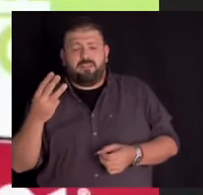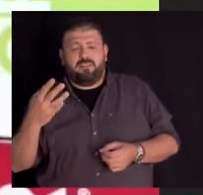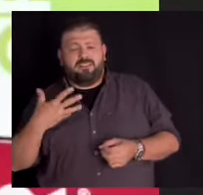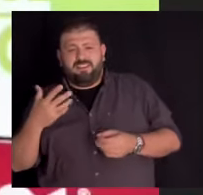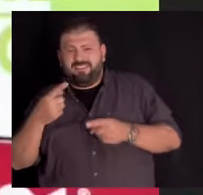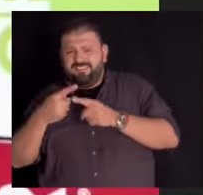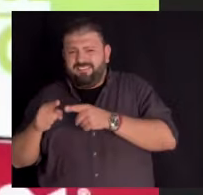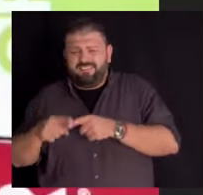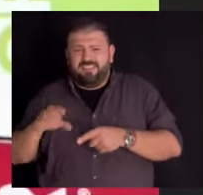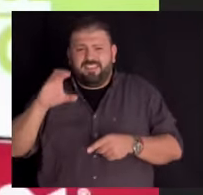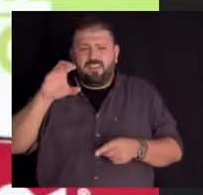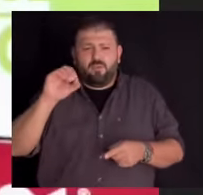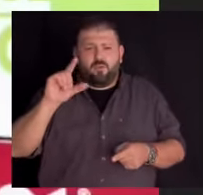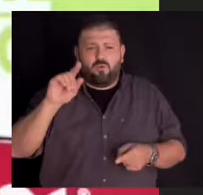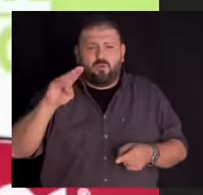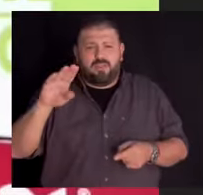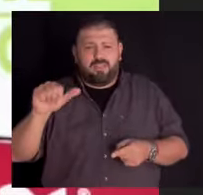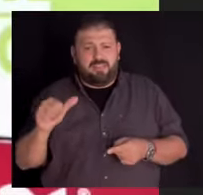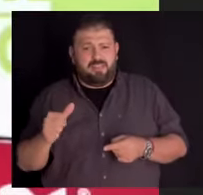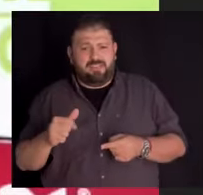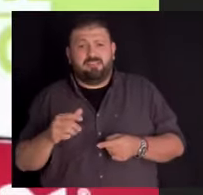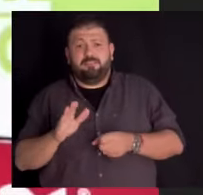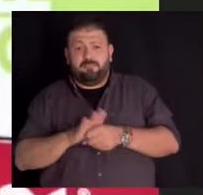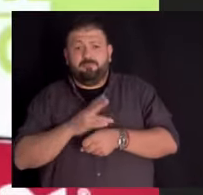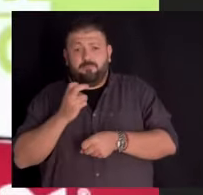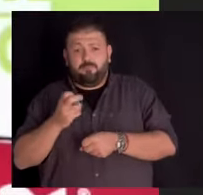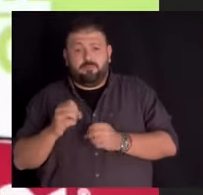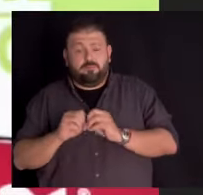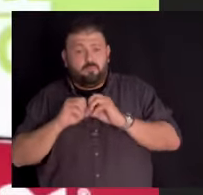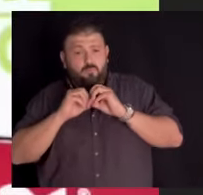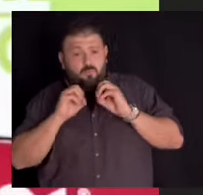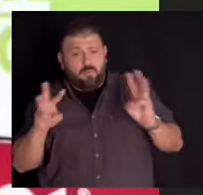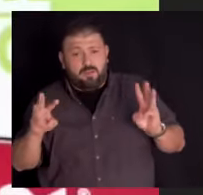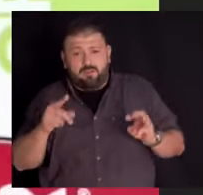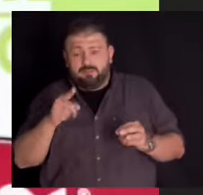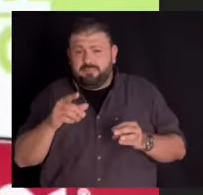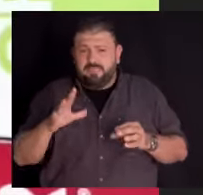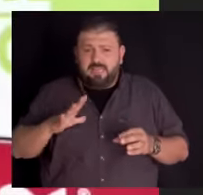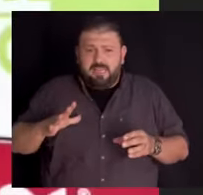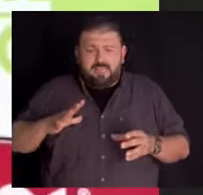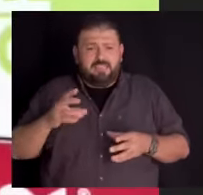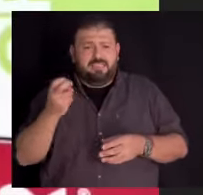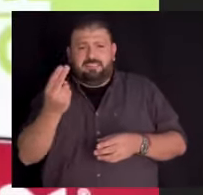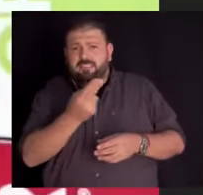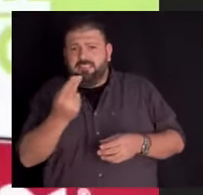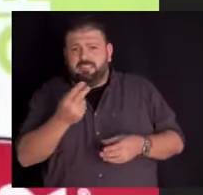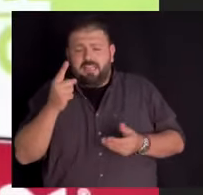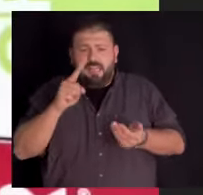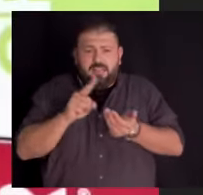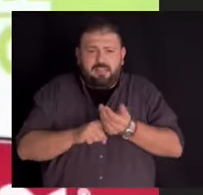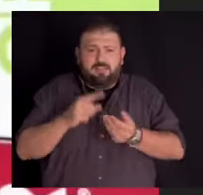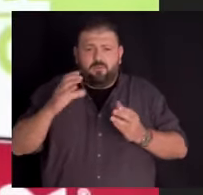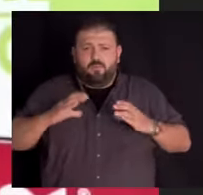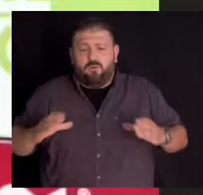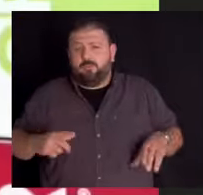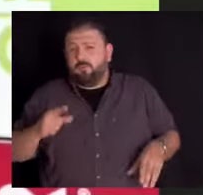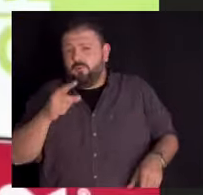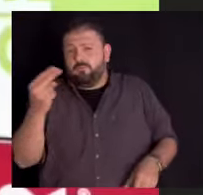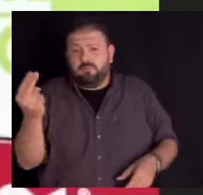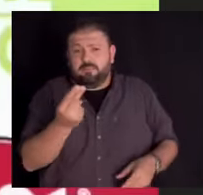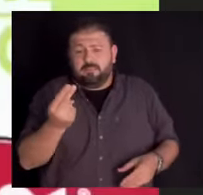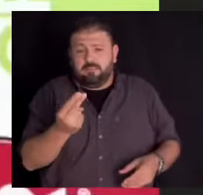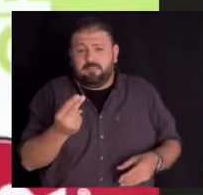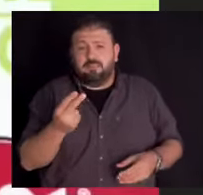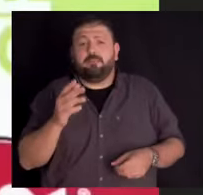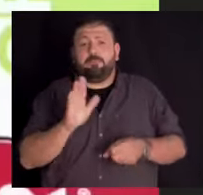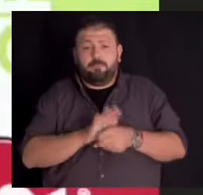de colina. ¿Saben lo que es eso? ¡Wow! La cantidad necesaria, que lo que requiere el cuerpo, más